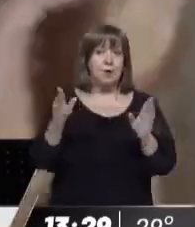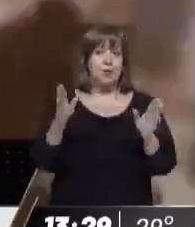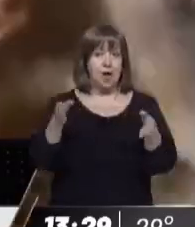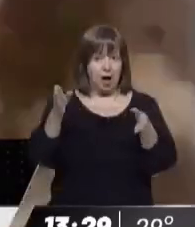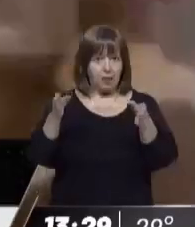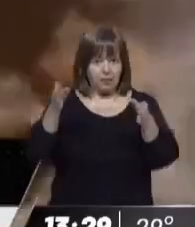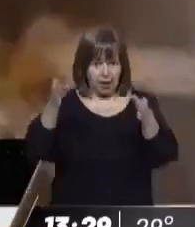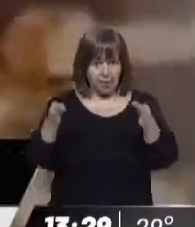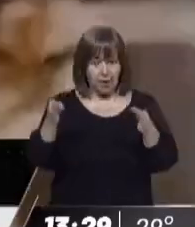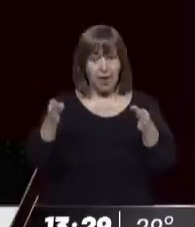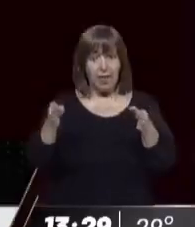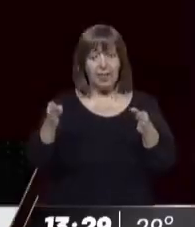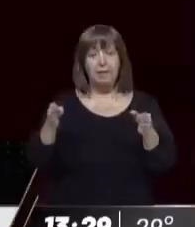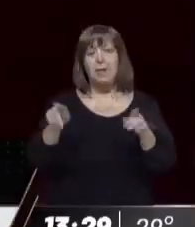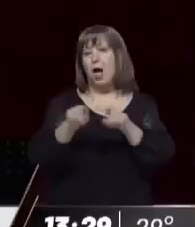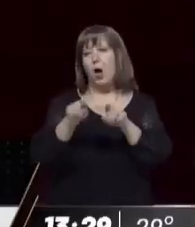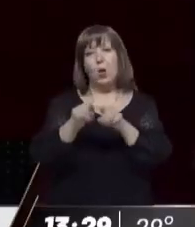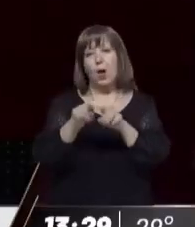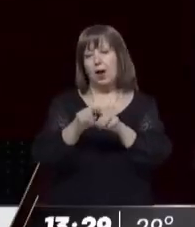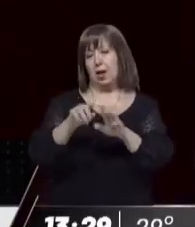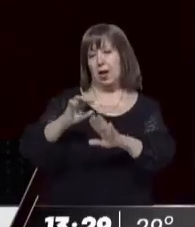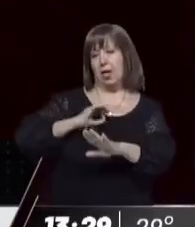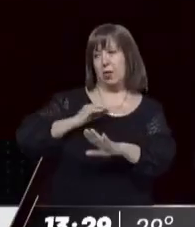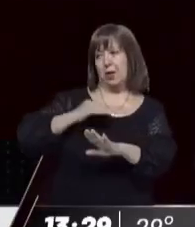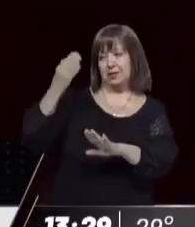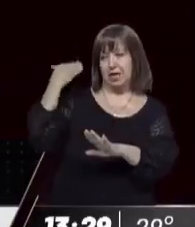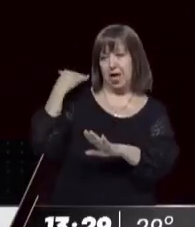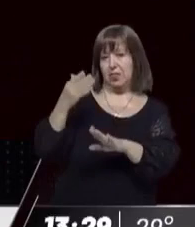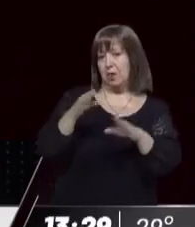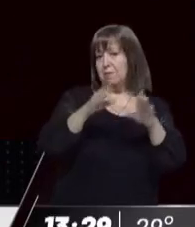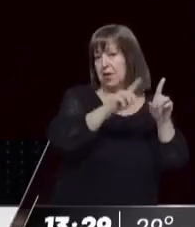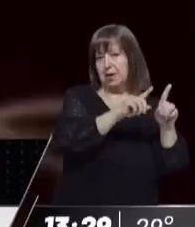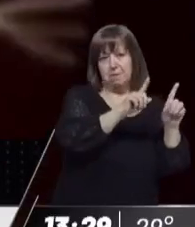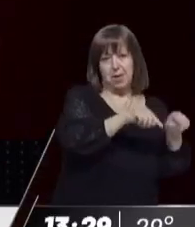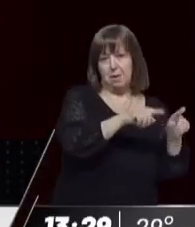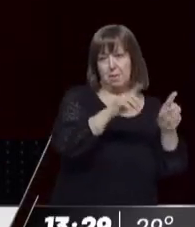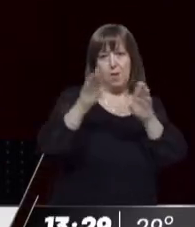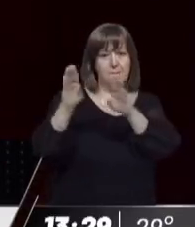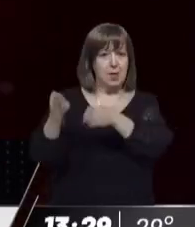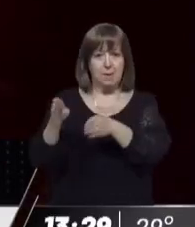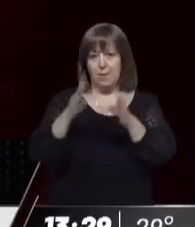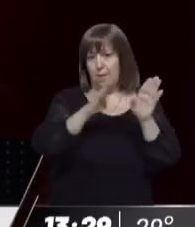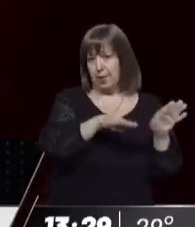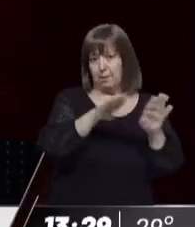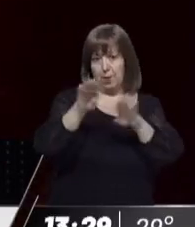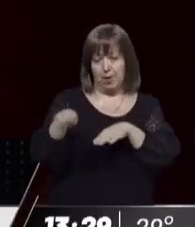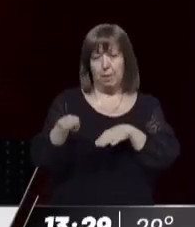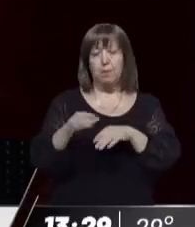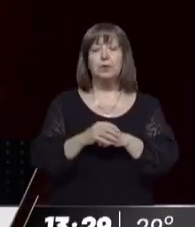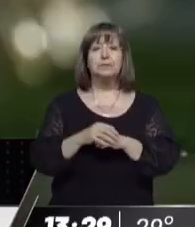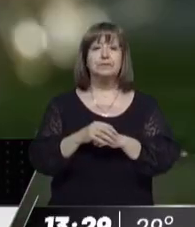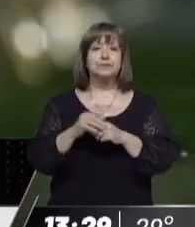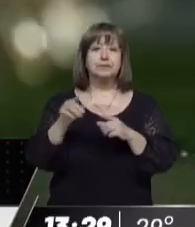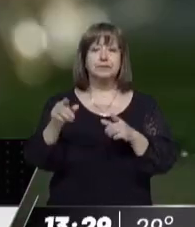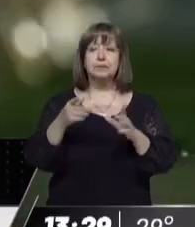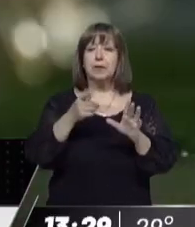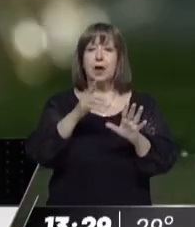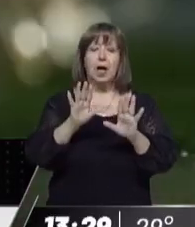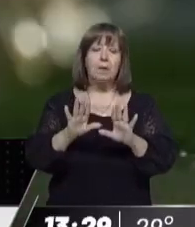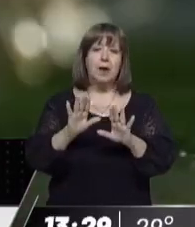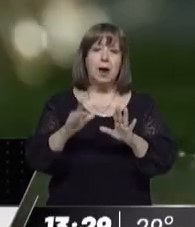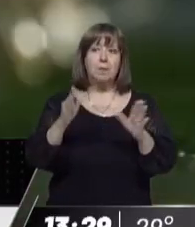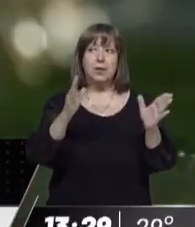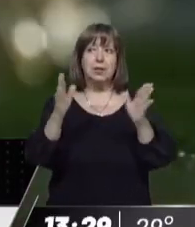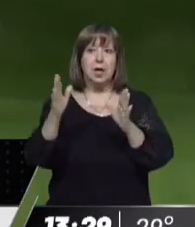temporada, llevamos igual caso, más o menos el mismo número de casos sospechosos y confirmados, por lo cual esperamos que